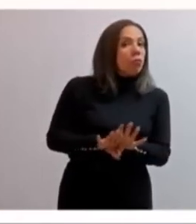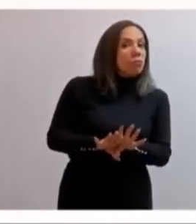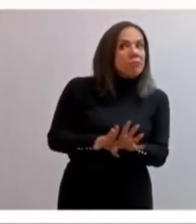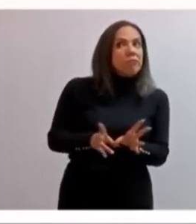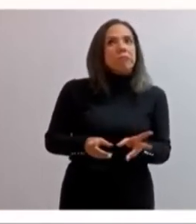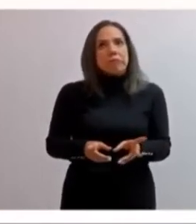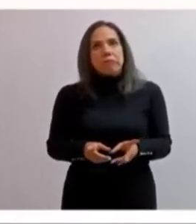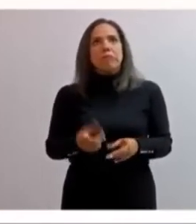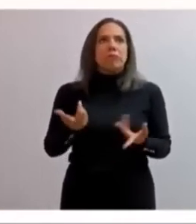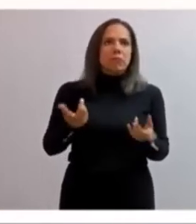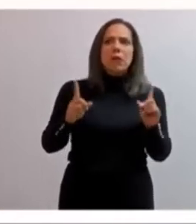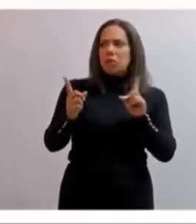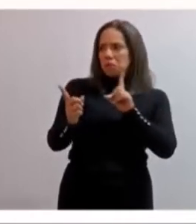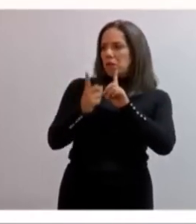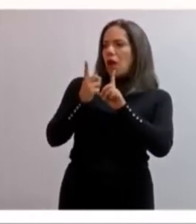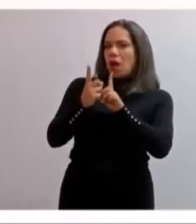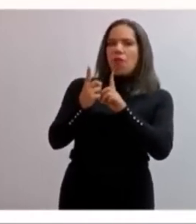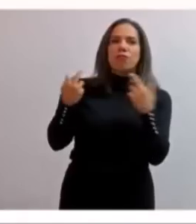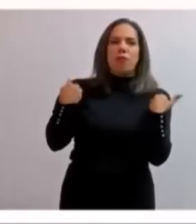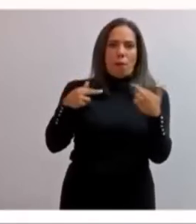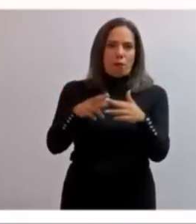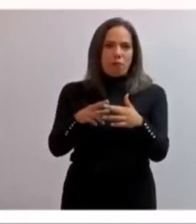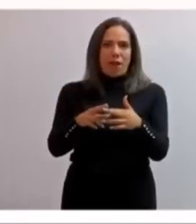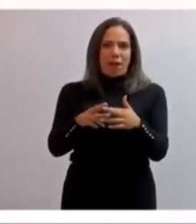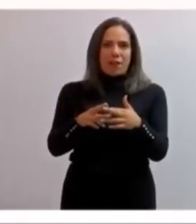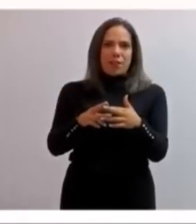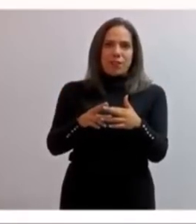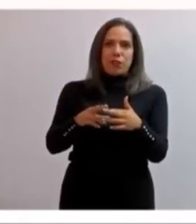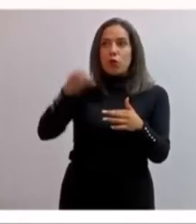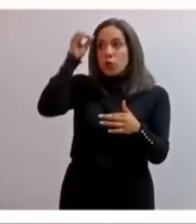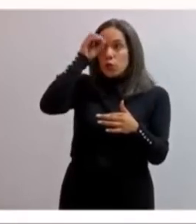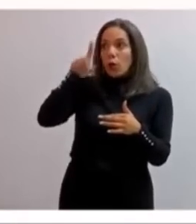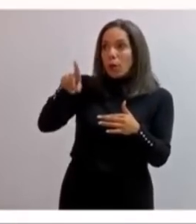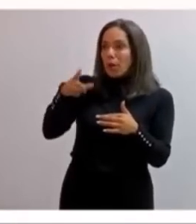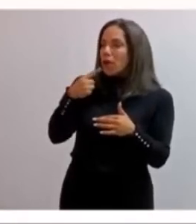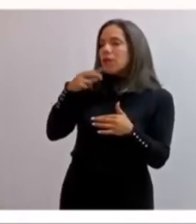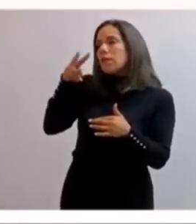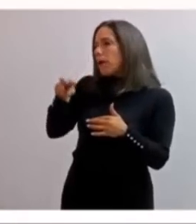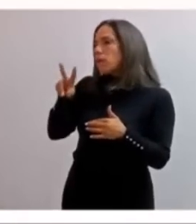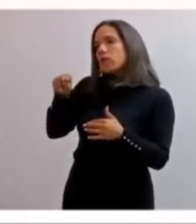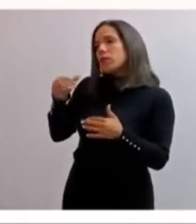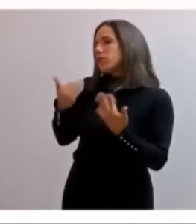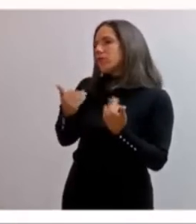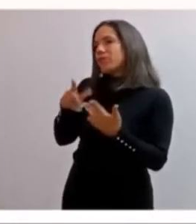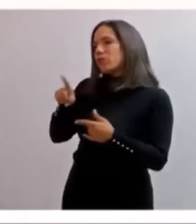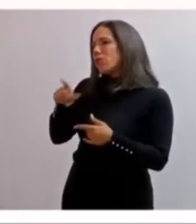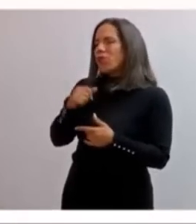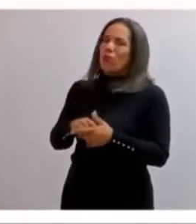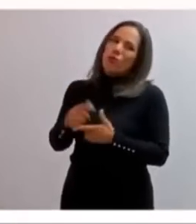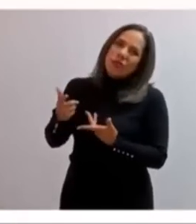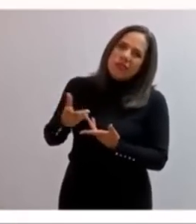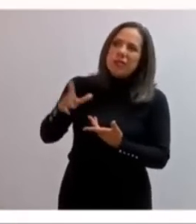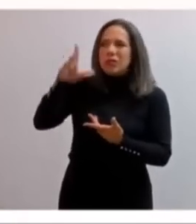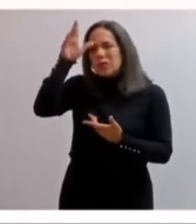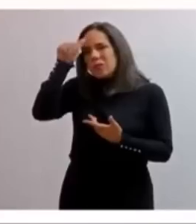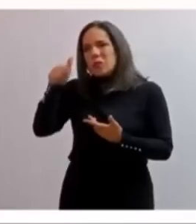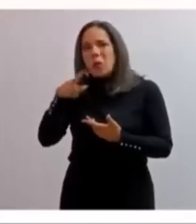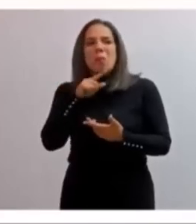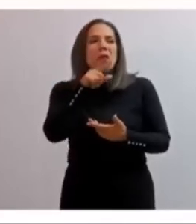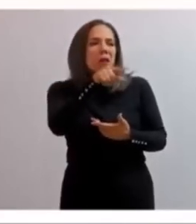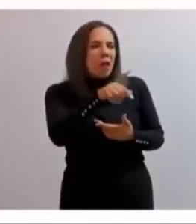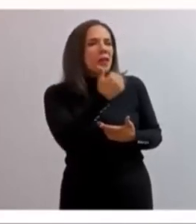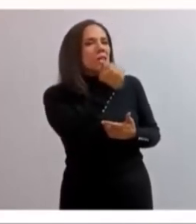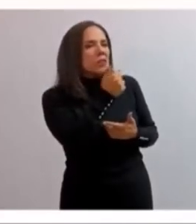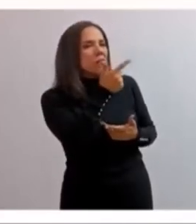en la salida coincidimos y decimos, fíjate que no vemos esto adecuado, o fíjate que no vemos que este alumno esté